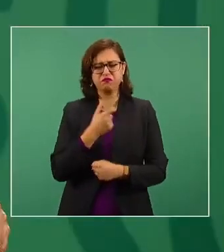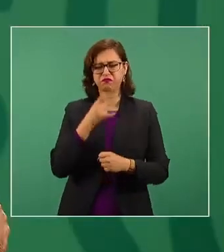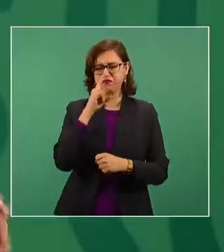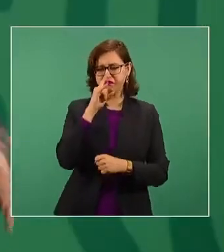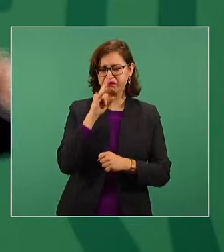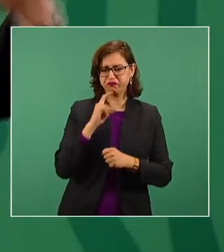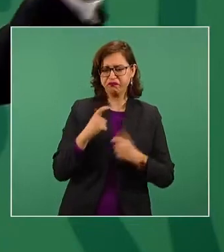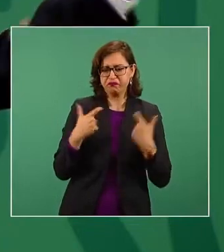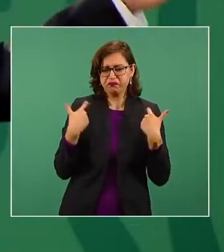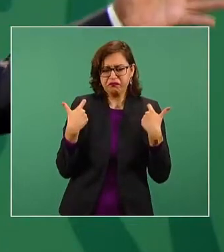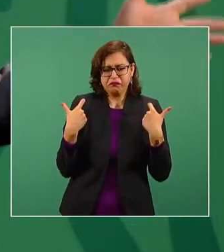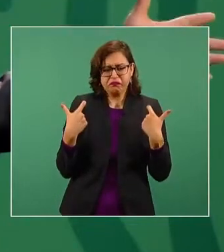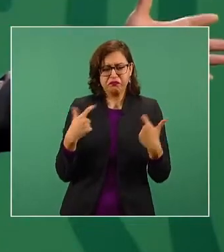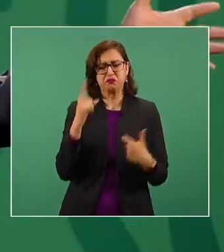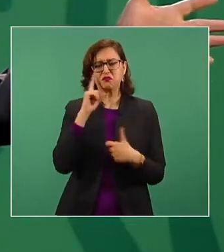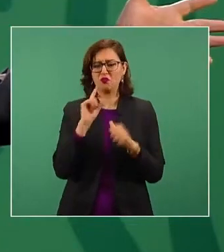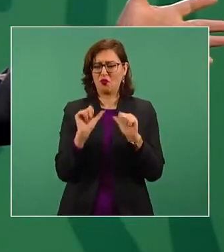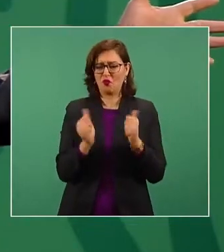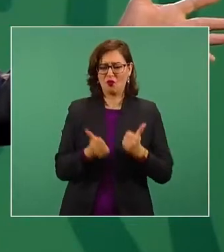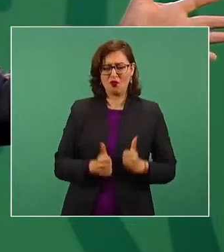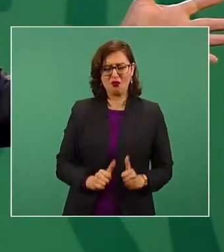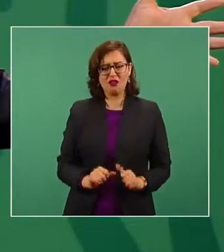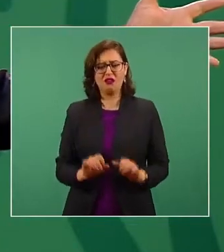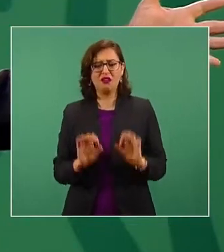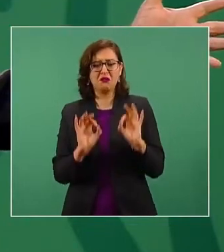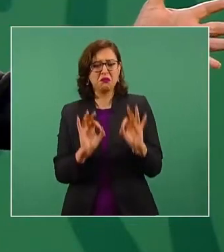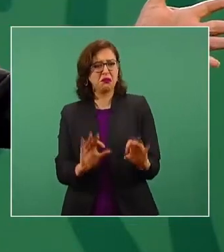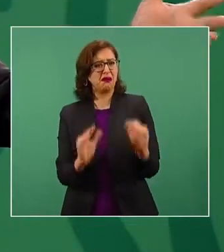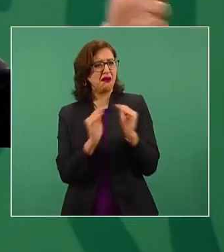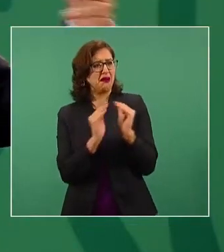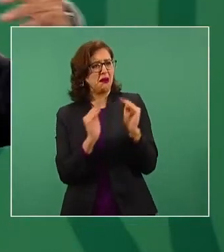guapos, residencias,